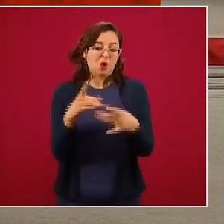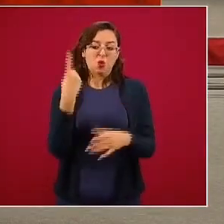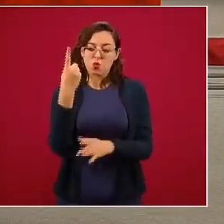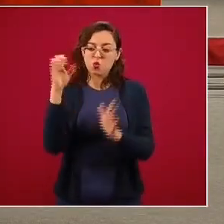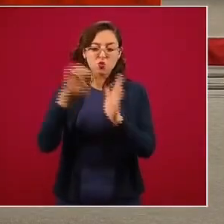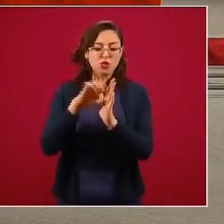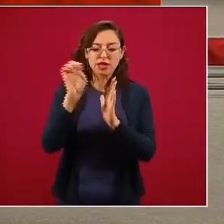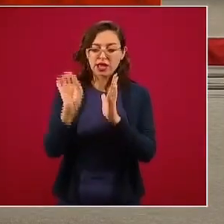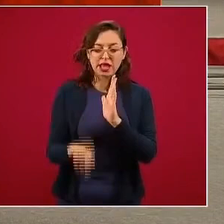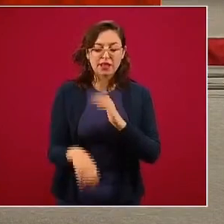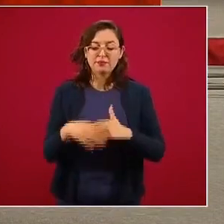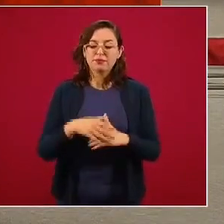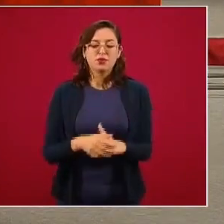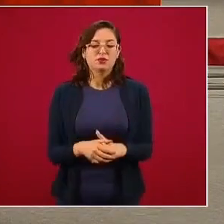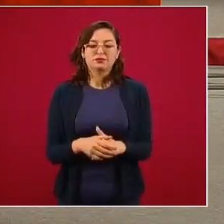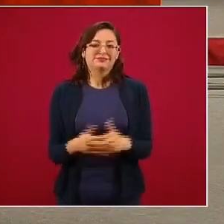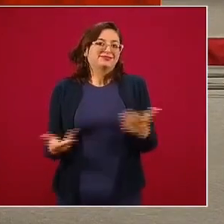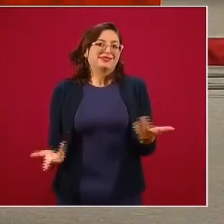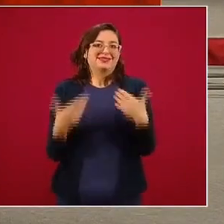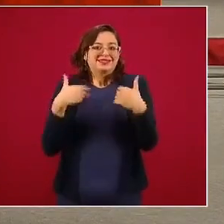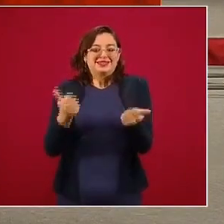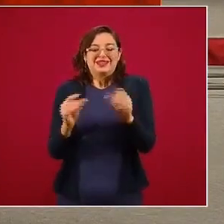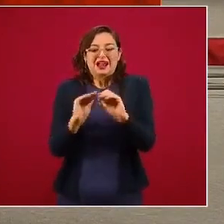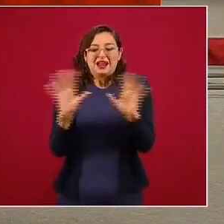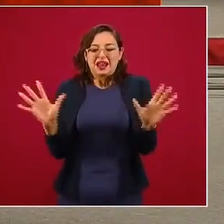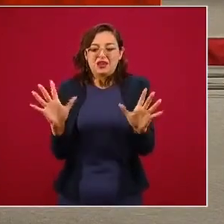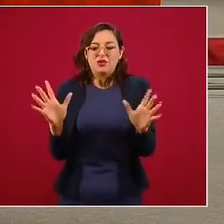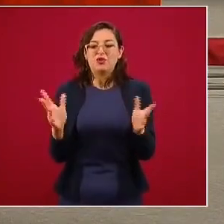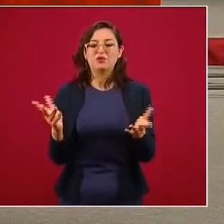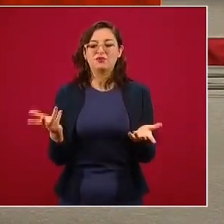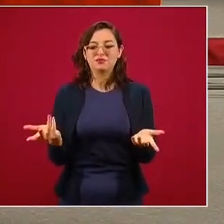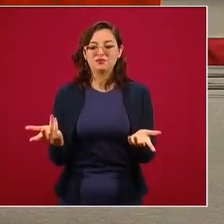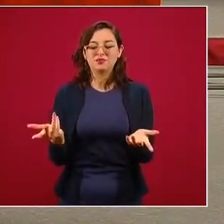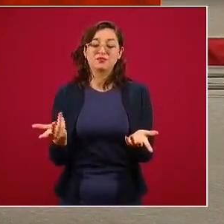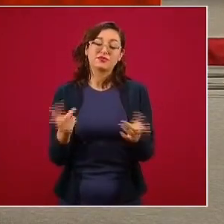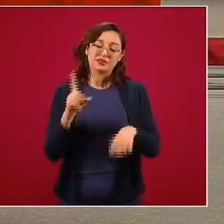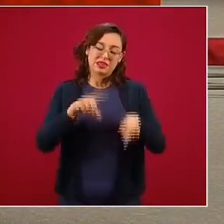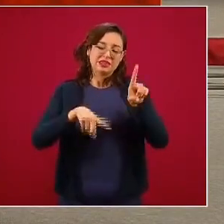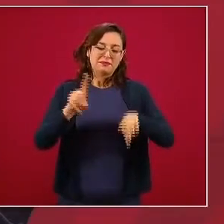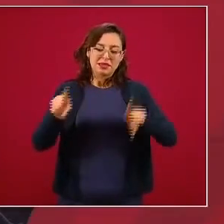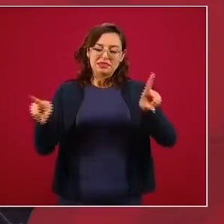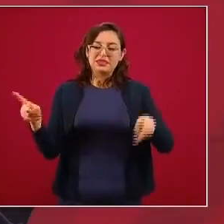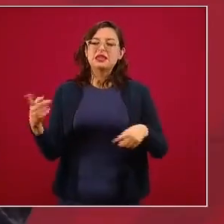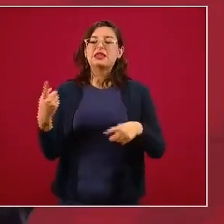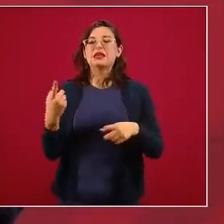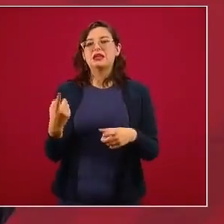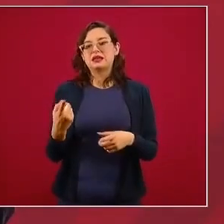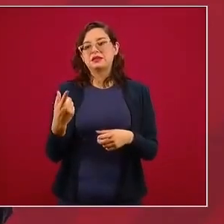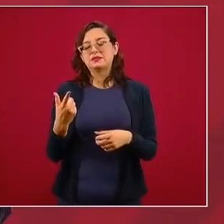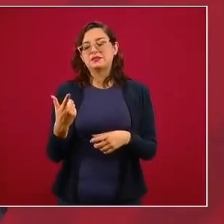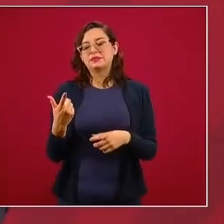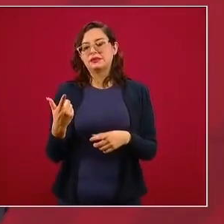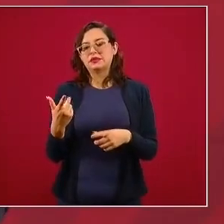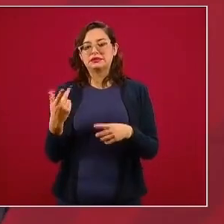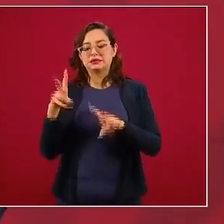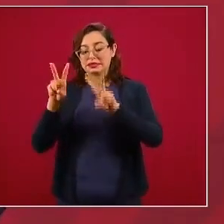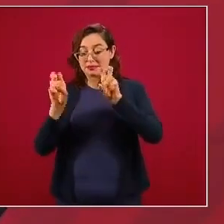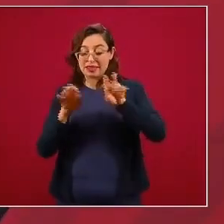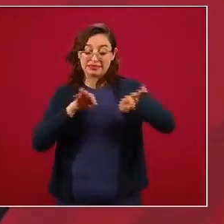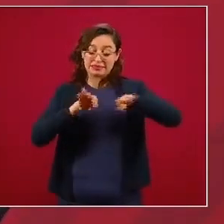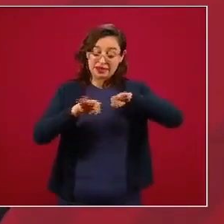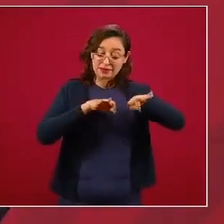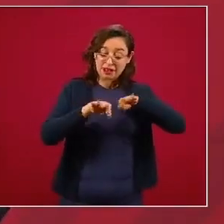ejemplo, por analogía simplemente, desde luego tiene implicaciones muy diferentes, de los equipos de